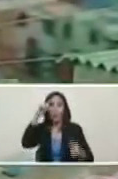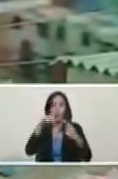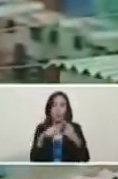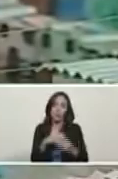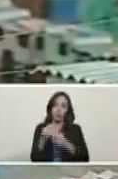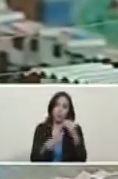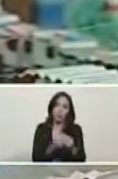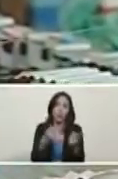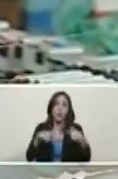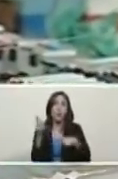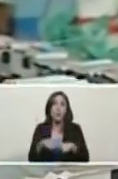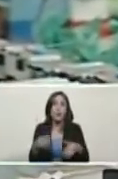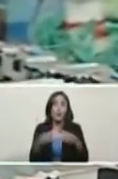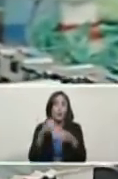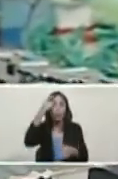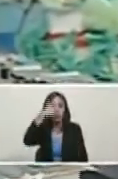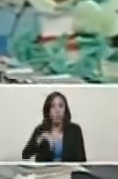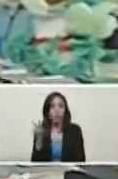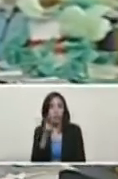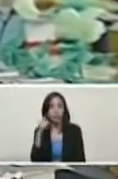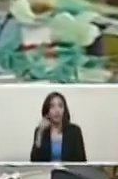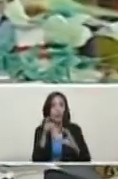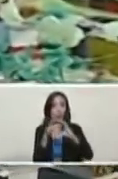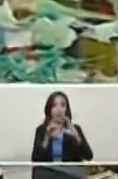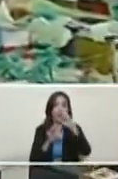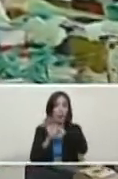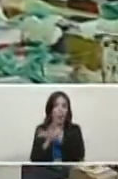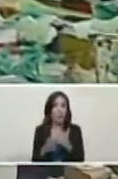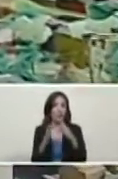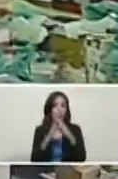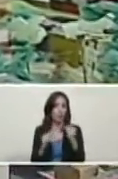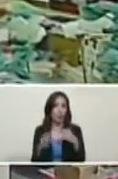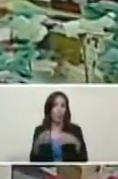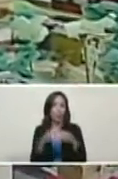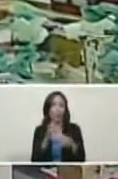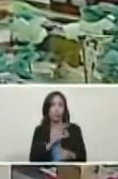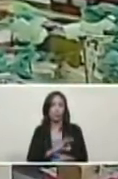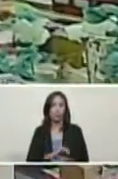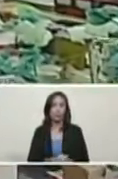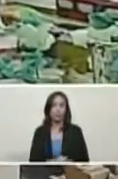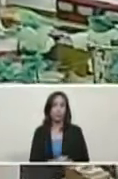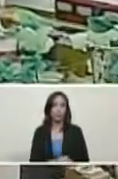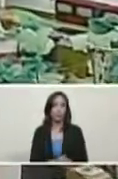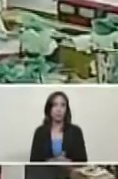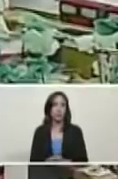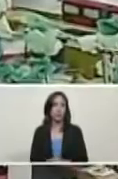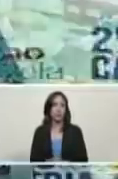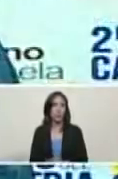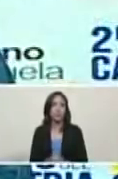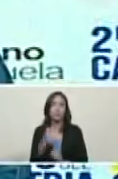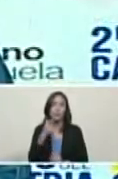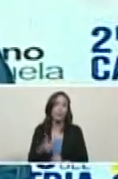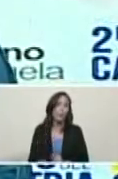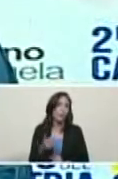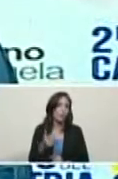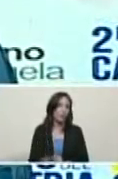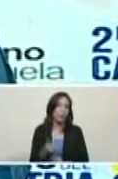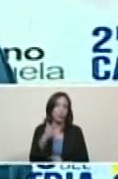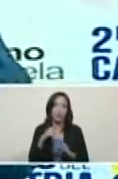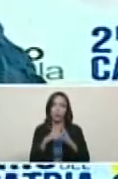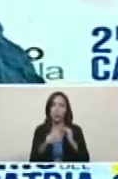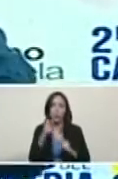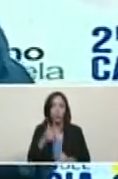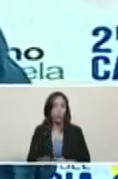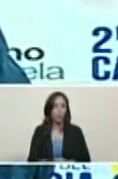el movimiento Somos Venezuela con el carnet de la patria y la cartografía social. Correcto, es muy importante todo esto,